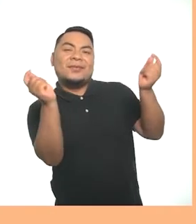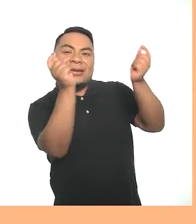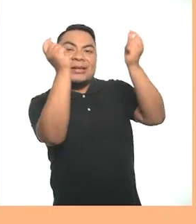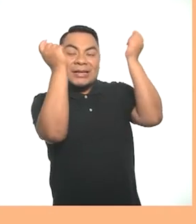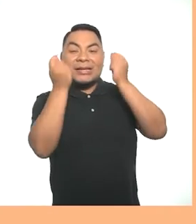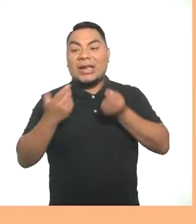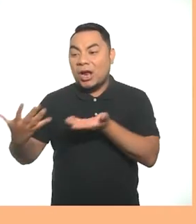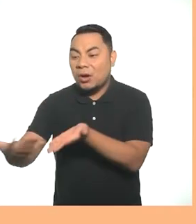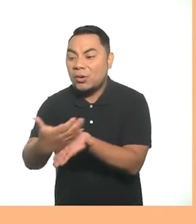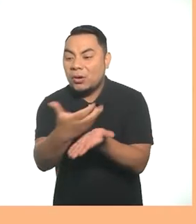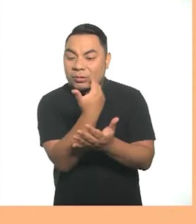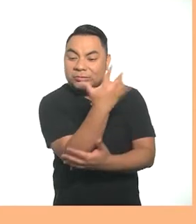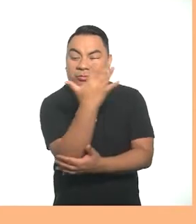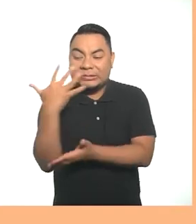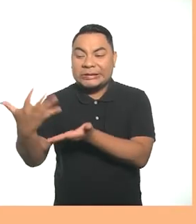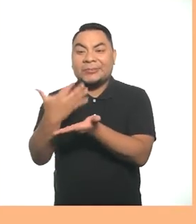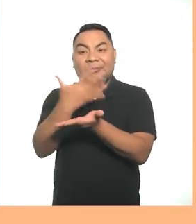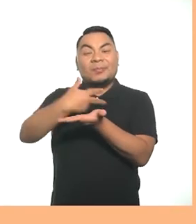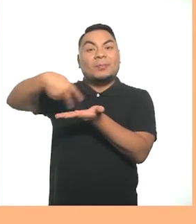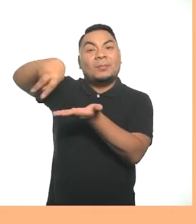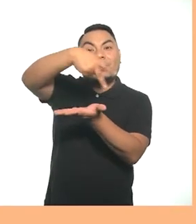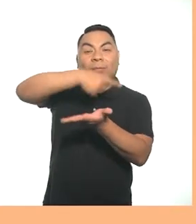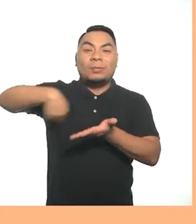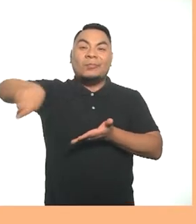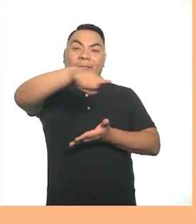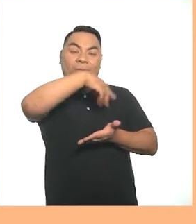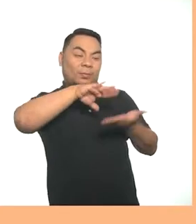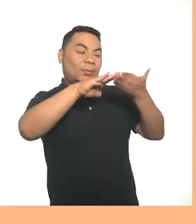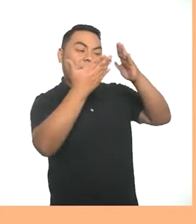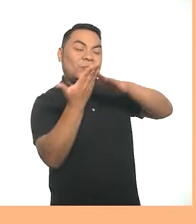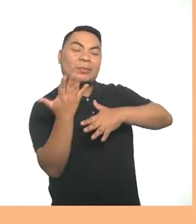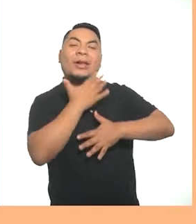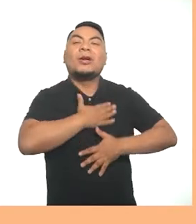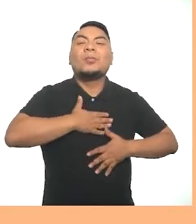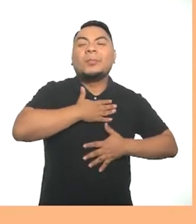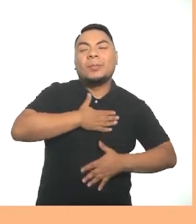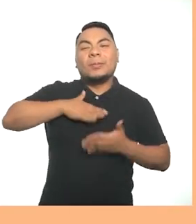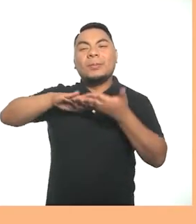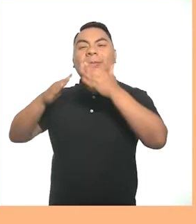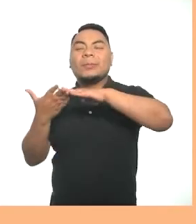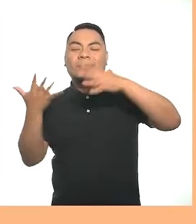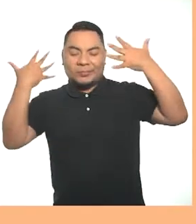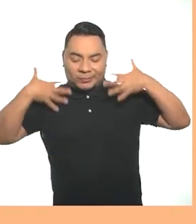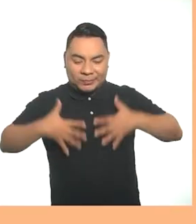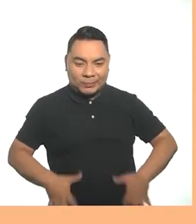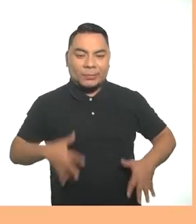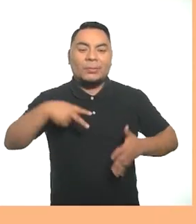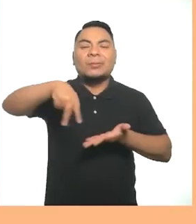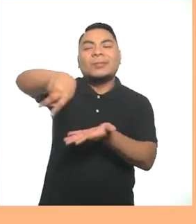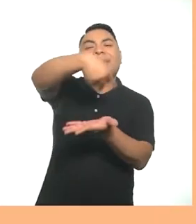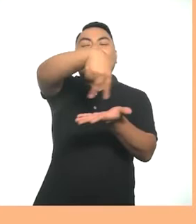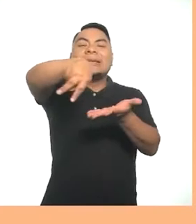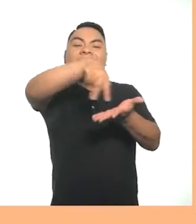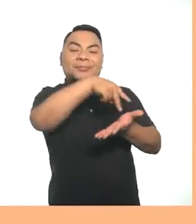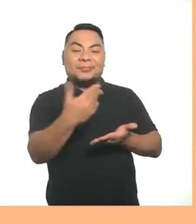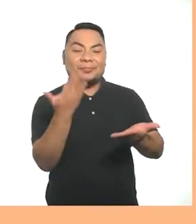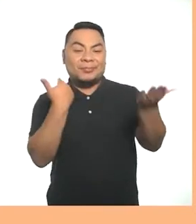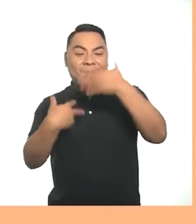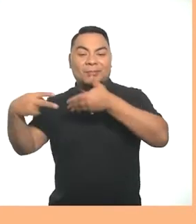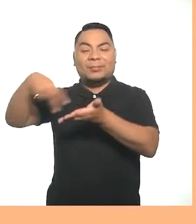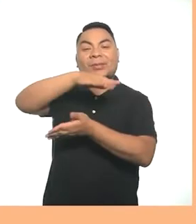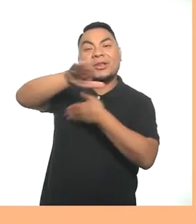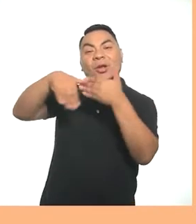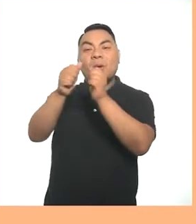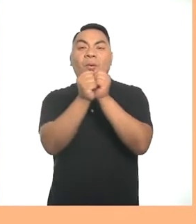Festejar por la cosecha, hay que bailar. Todo mi pueblo feliz está. Con poncho y con yigya, tú bailarás. Hay que